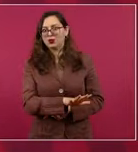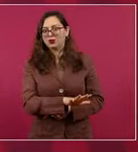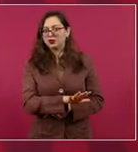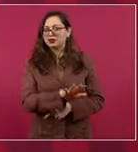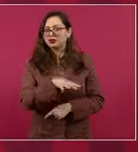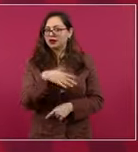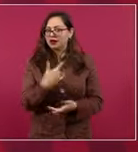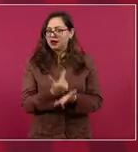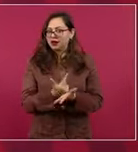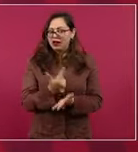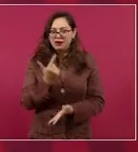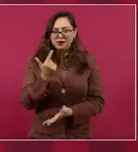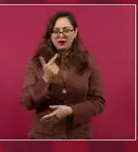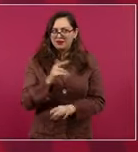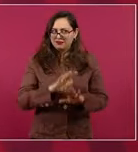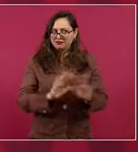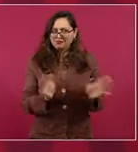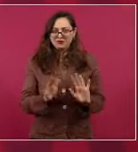muerte,